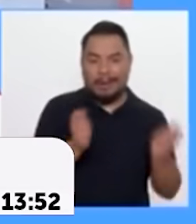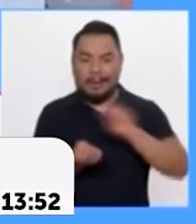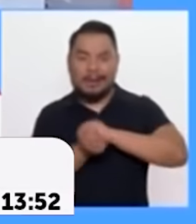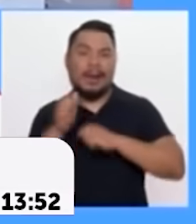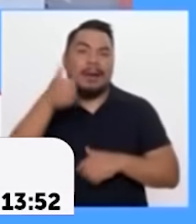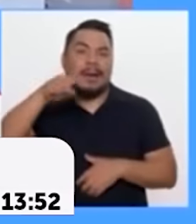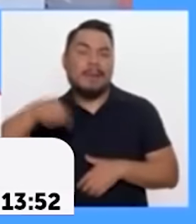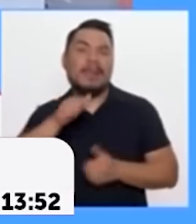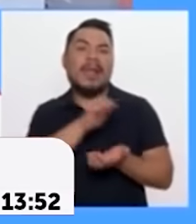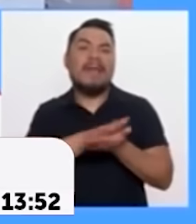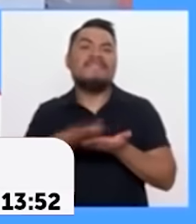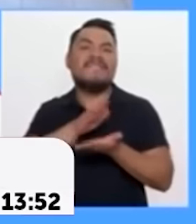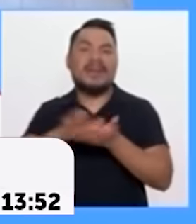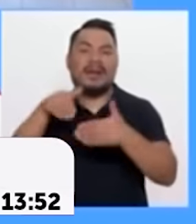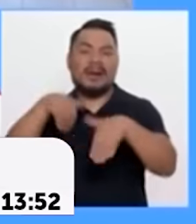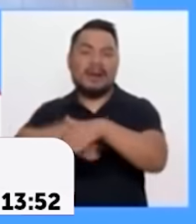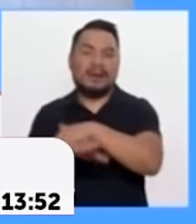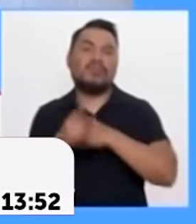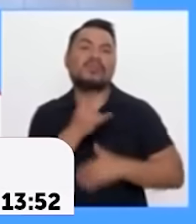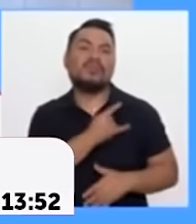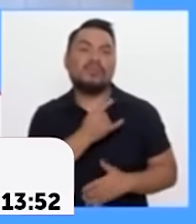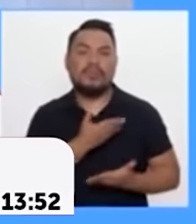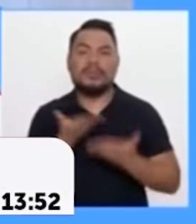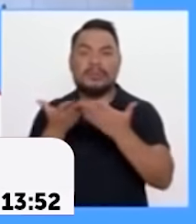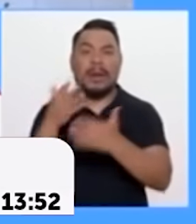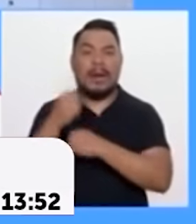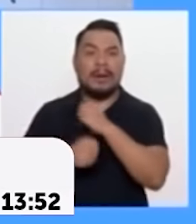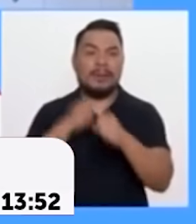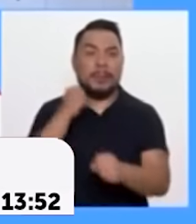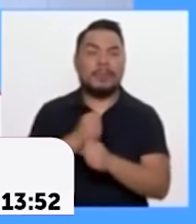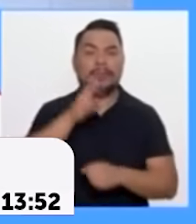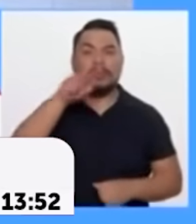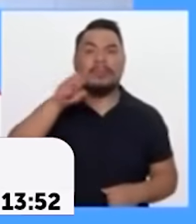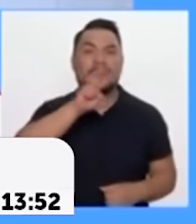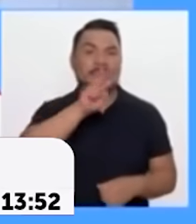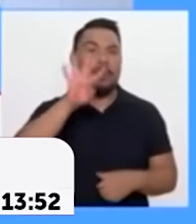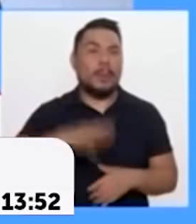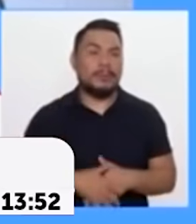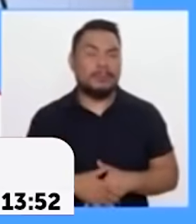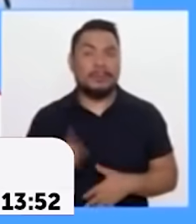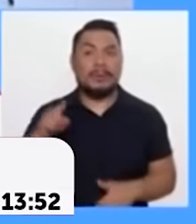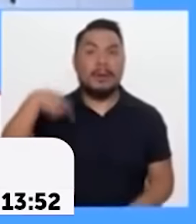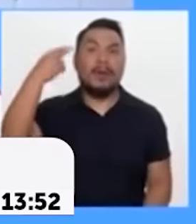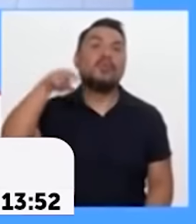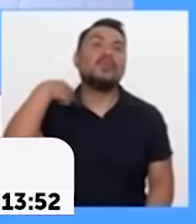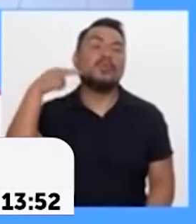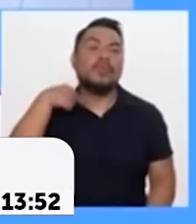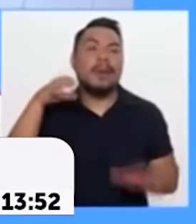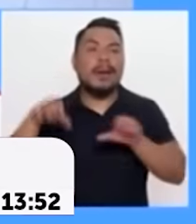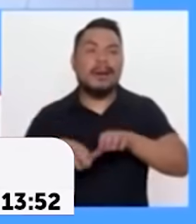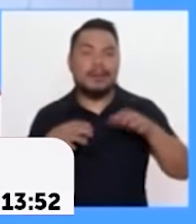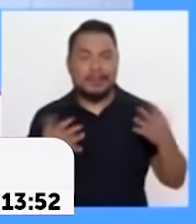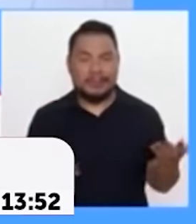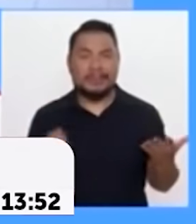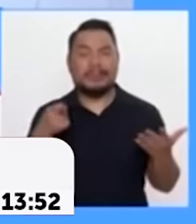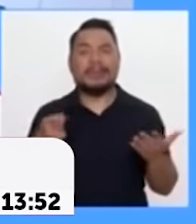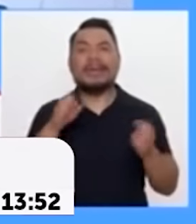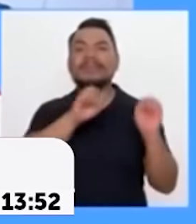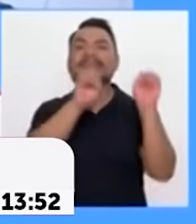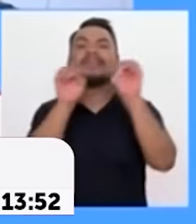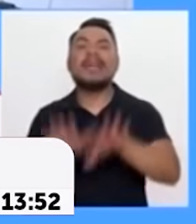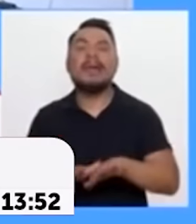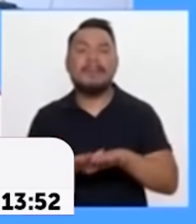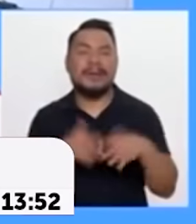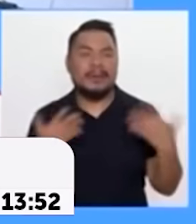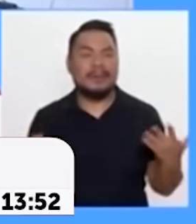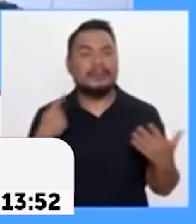estudios superiores para el año 2024. En noviembre se desarrolló el examen nacional de